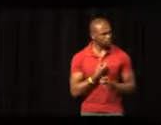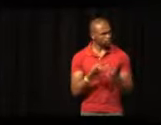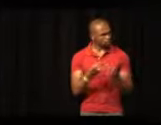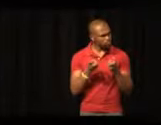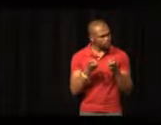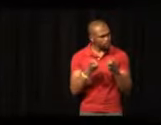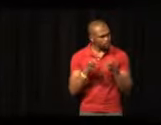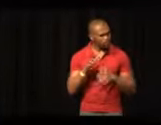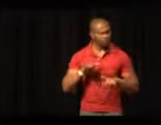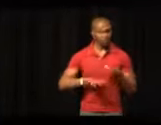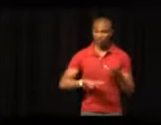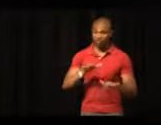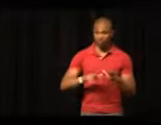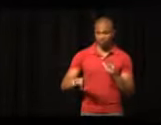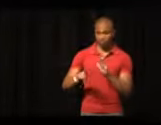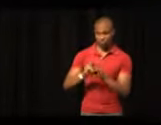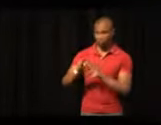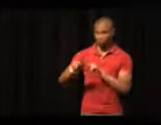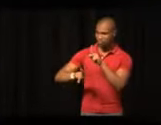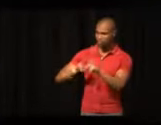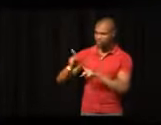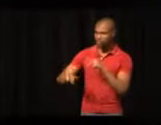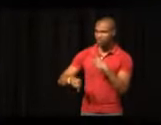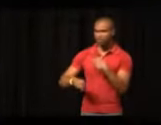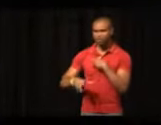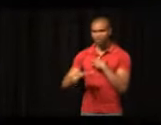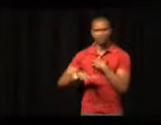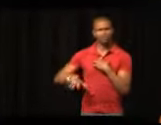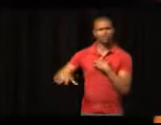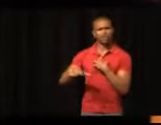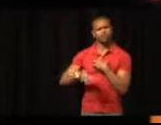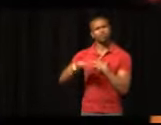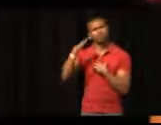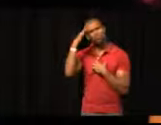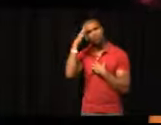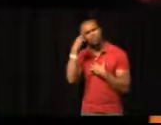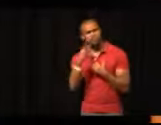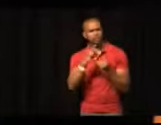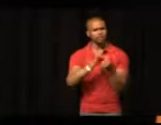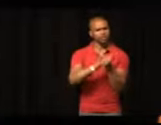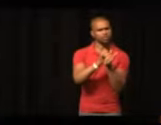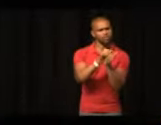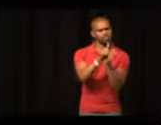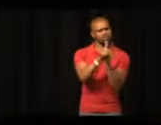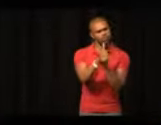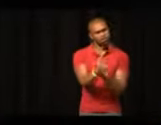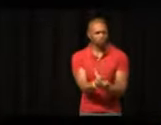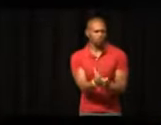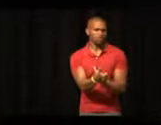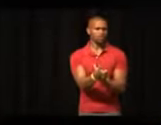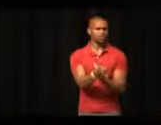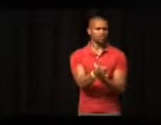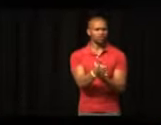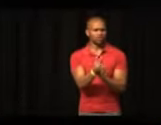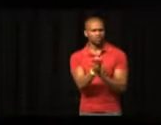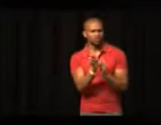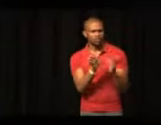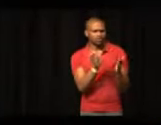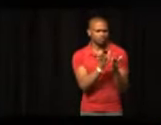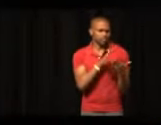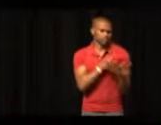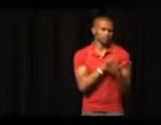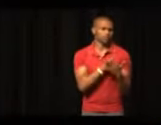Nos damos cuenta que muchas veces la propia población, de forma general, tiene una comprensión del deporte bastante